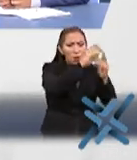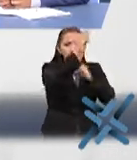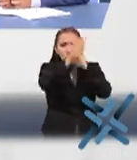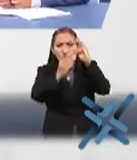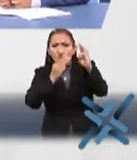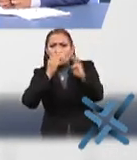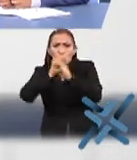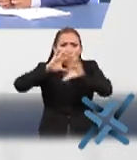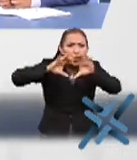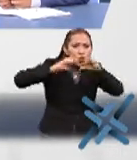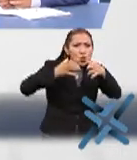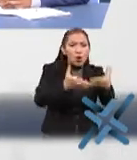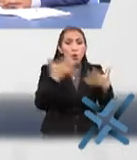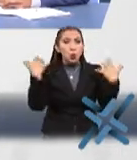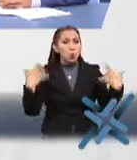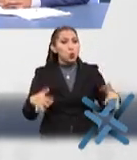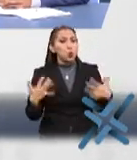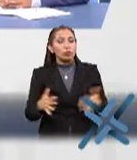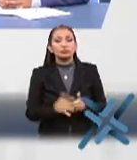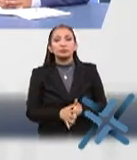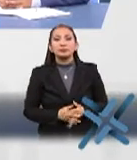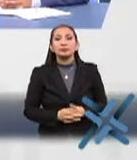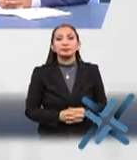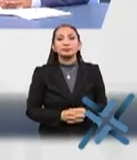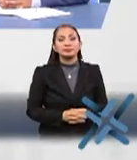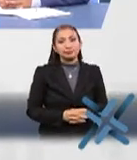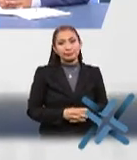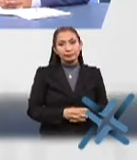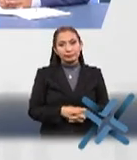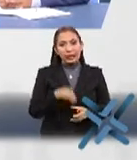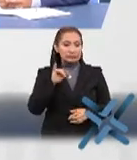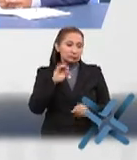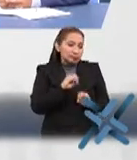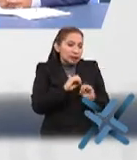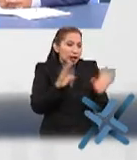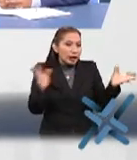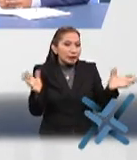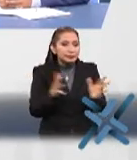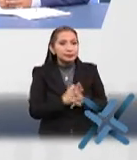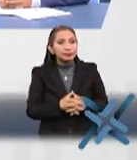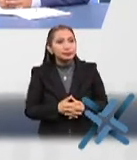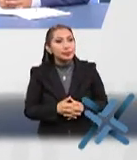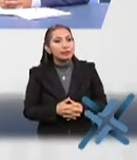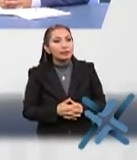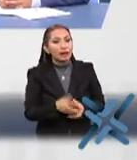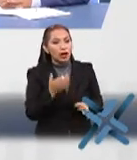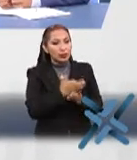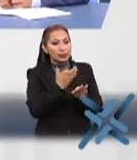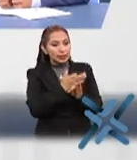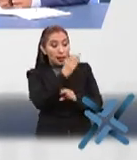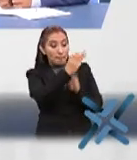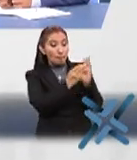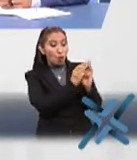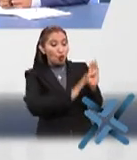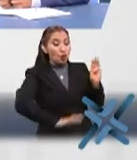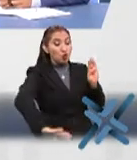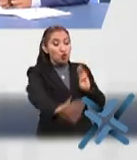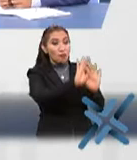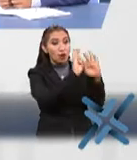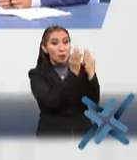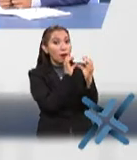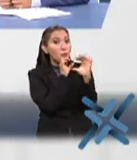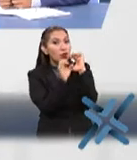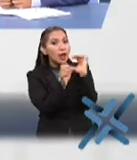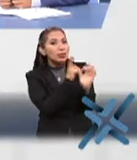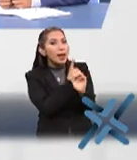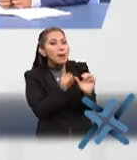global. ¿Cómo ha sido esta transición? Bueno, pues sí, es lógico, ¿no? Realmente en este mundo cualquier medio de comunicación